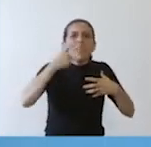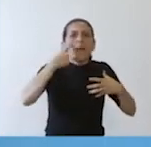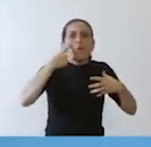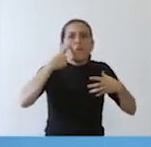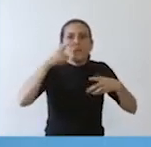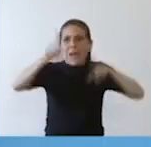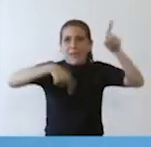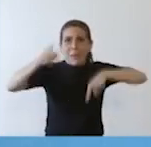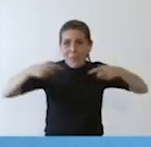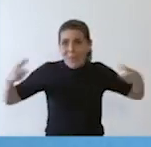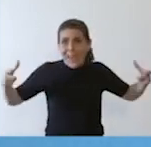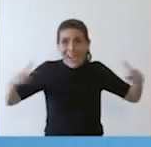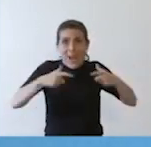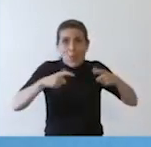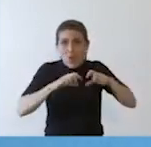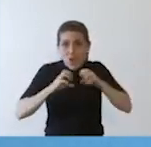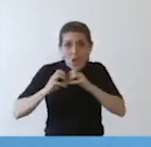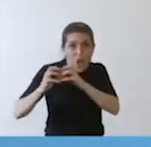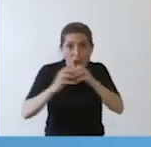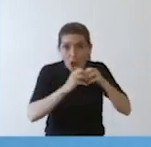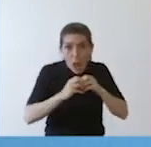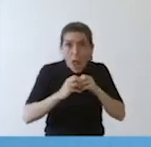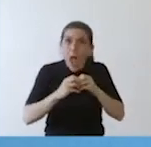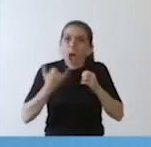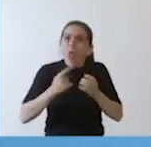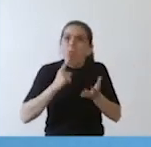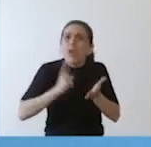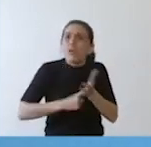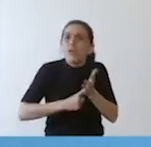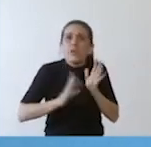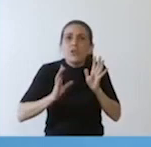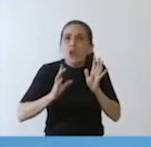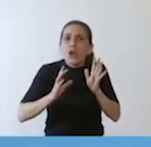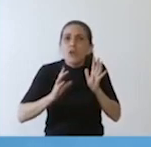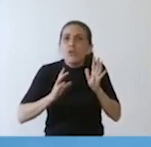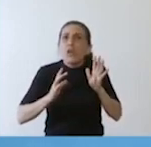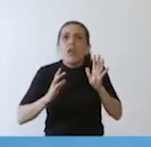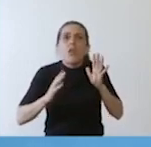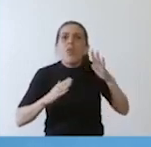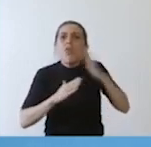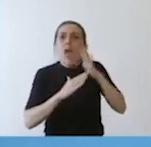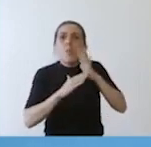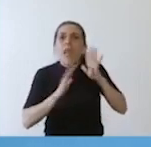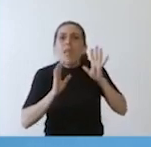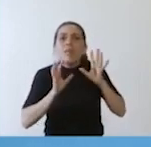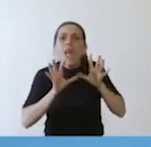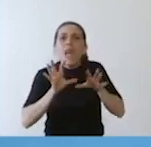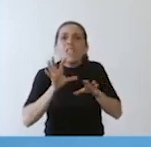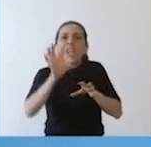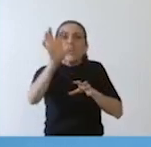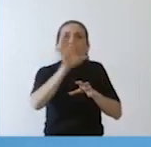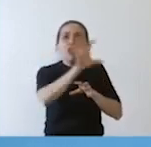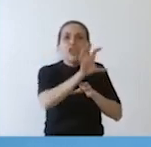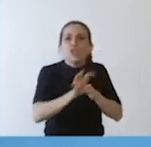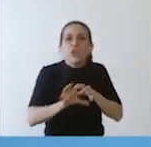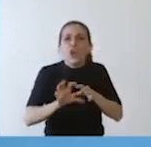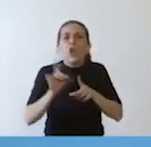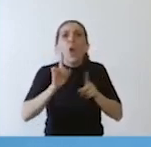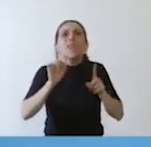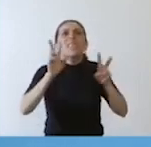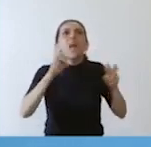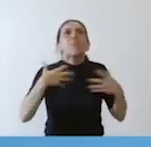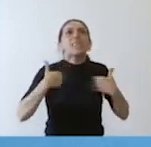municipal, porque hay medidas que se deben tocar o tomar por los distintos sectores, no solamente por salud. Esa es una de